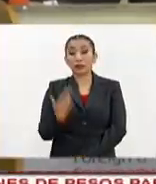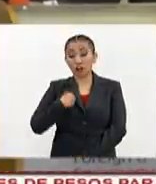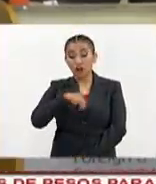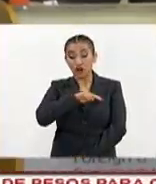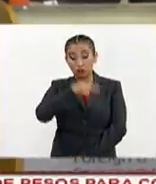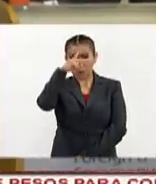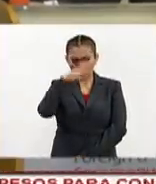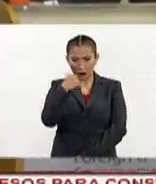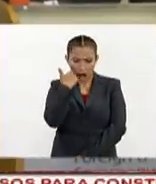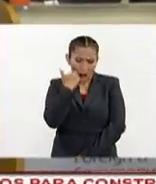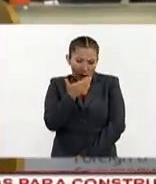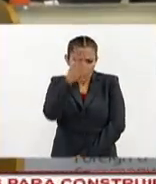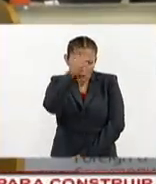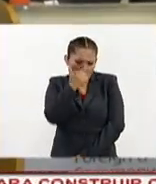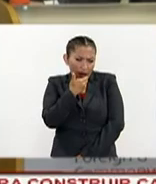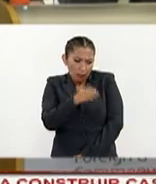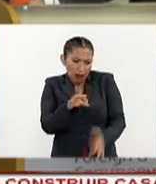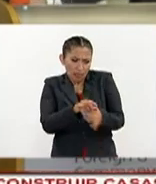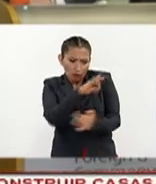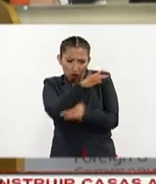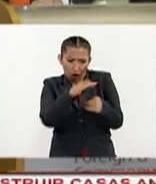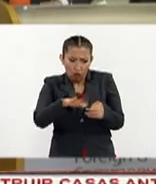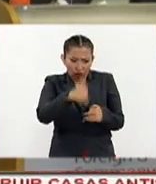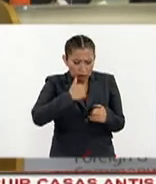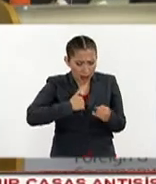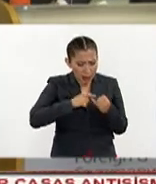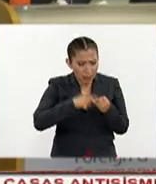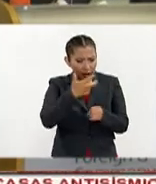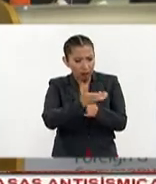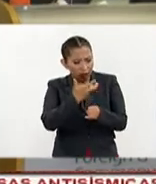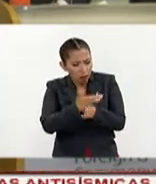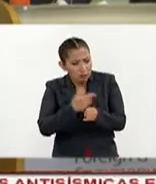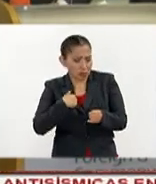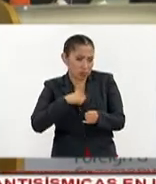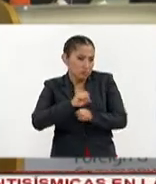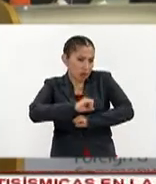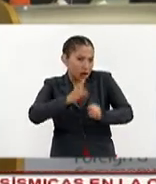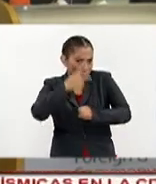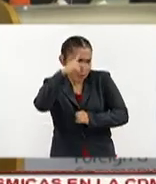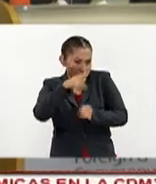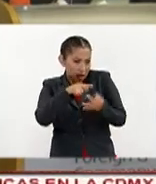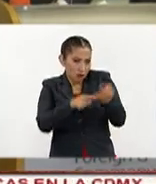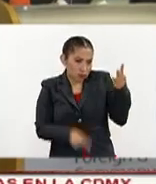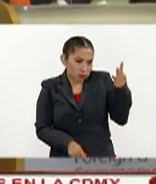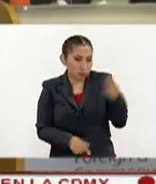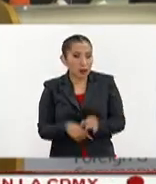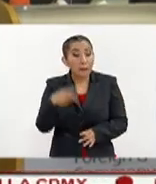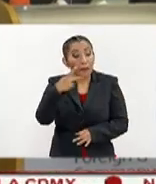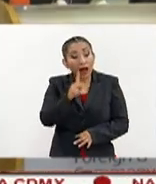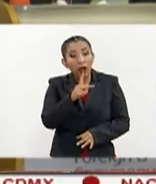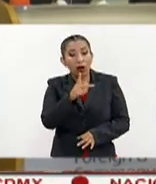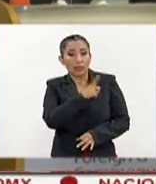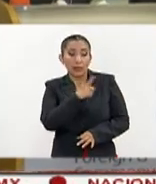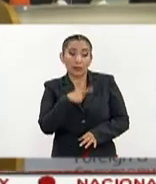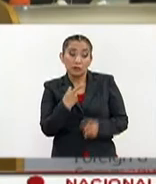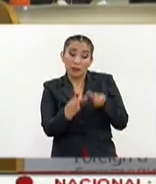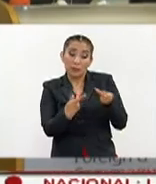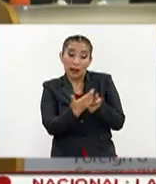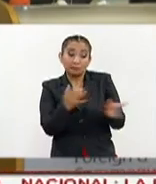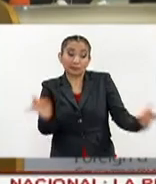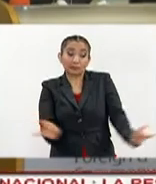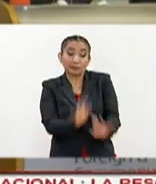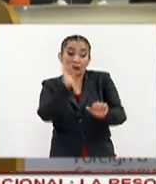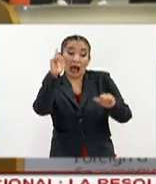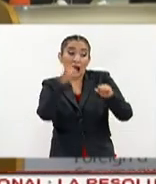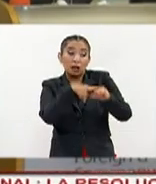Nosotros queremos lograr un buen acuerdo para todos, para Canadá, Estados Unidos y por supuesto para México. Pero tenemos que estar preparados para lo que